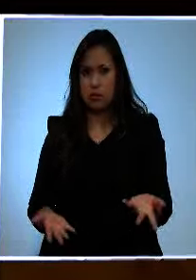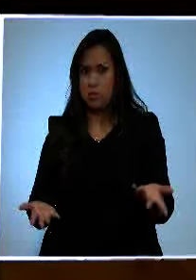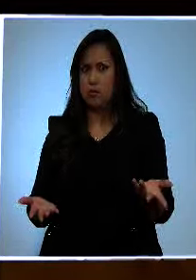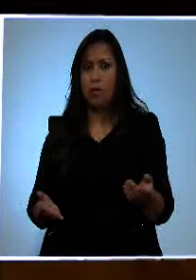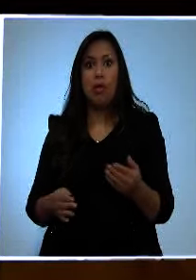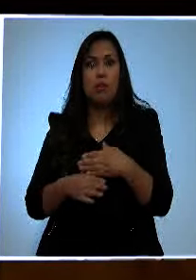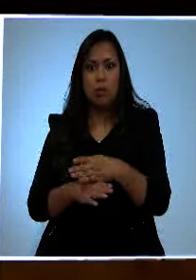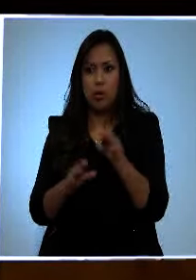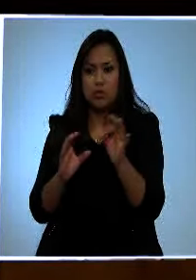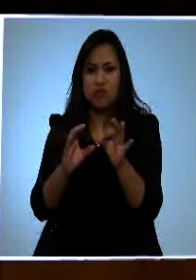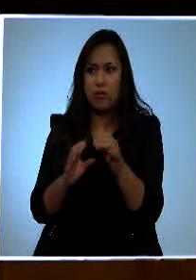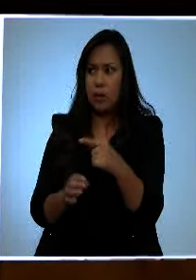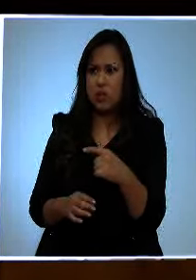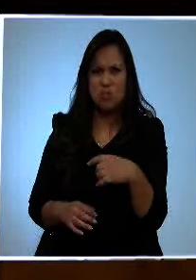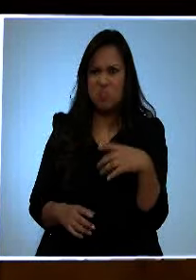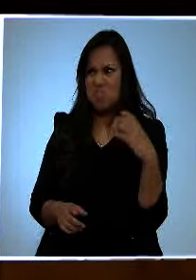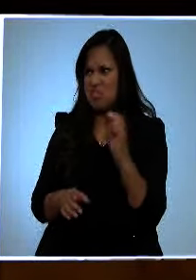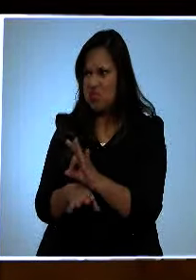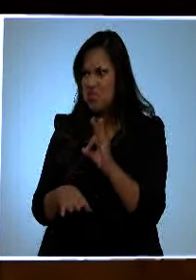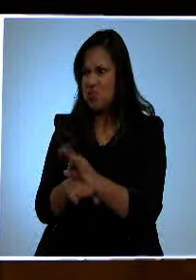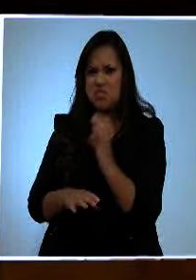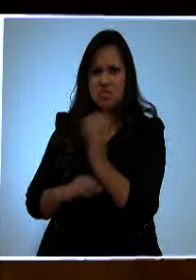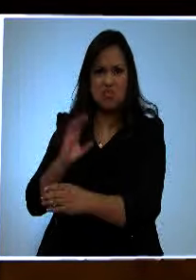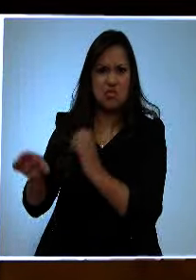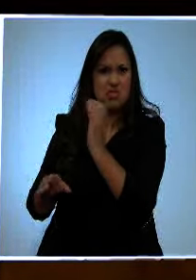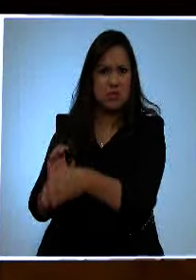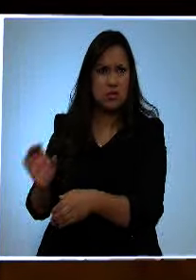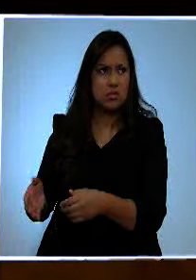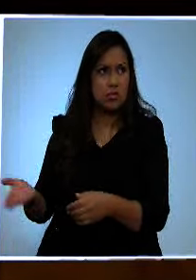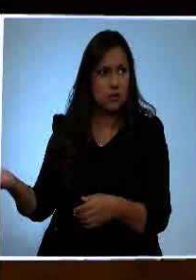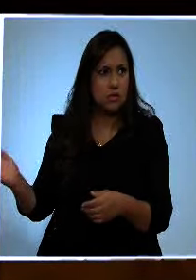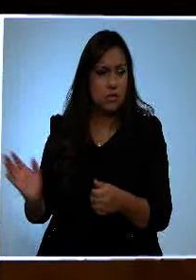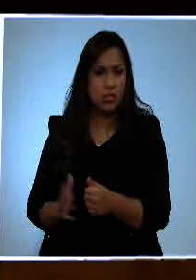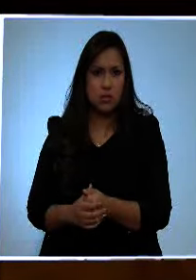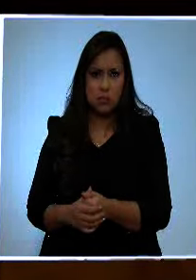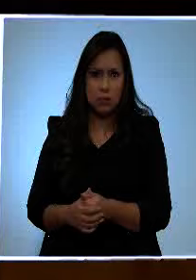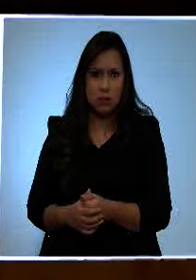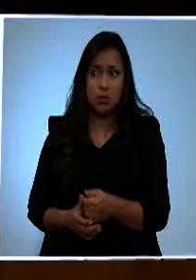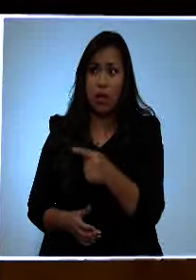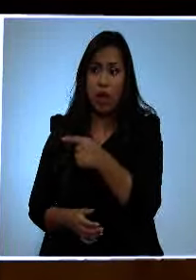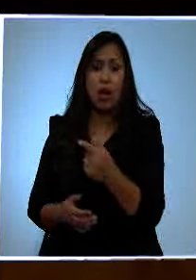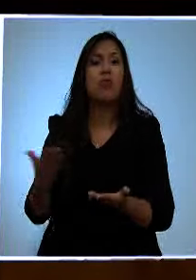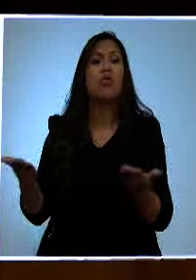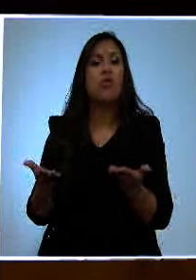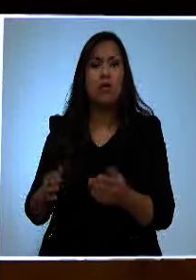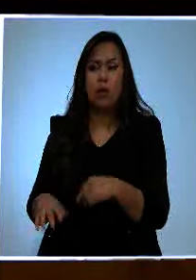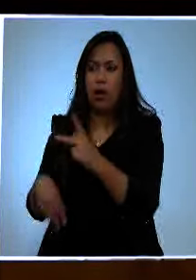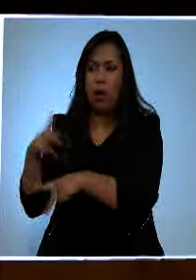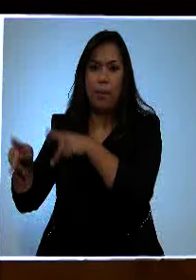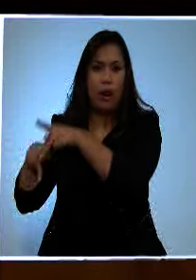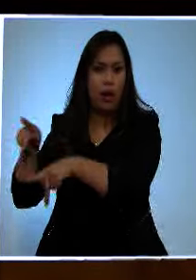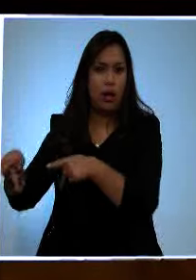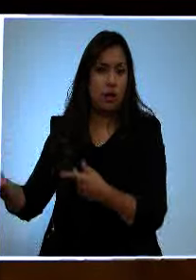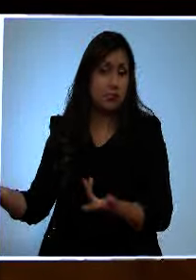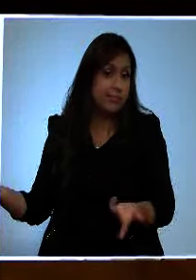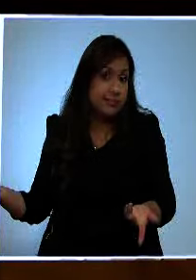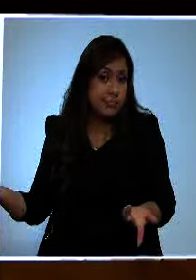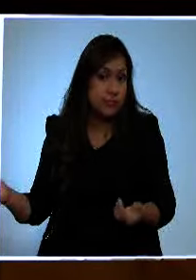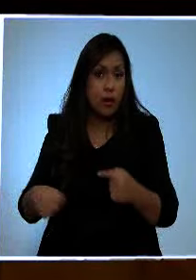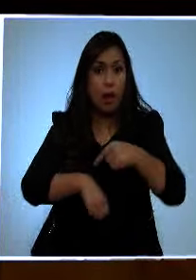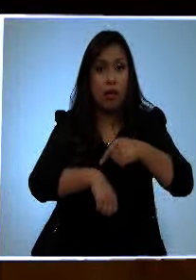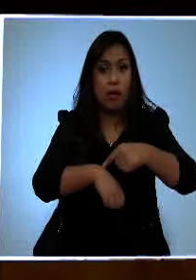eh claro inclusive ahí le decían él fue secuestrado por Johnny Walker y estaba en la playa pero ese tiempo que se ocupó para buscarle a